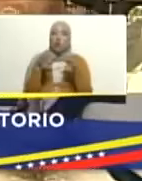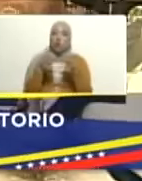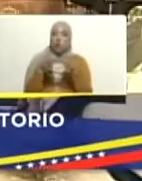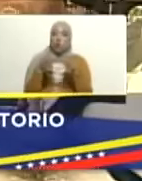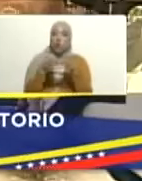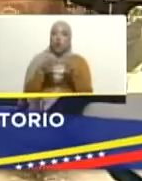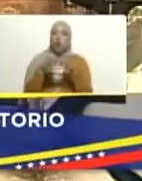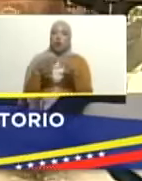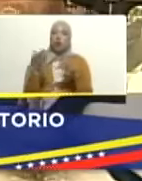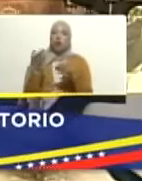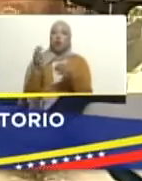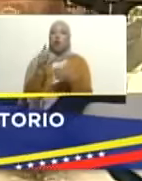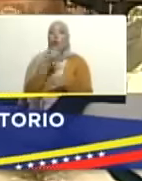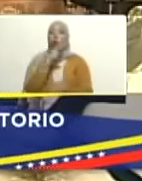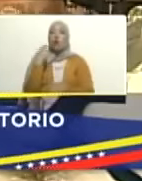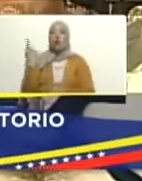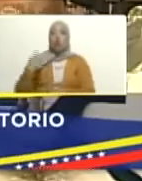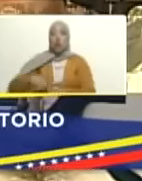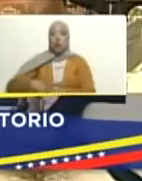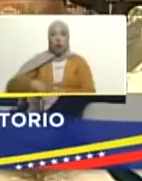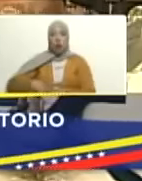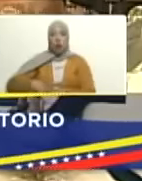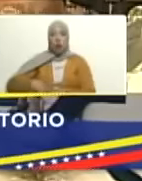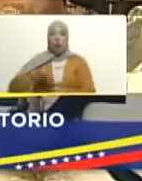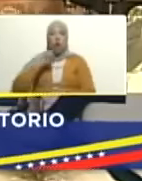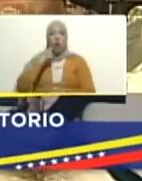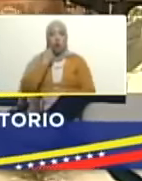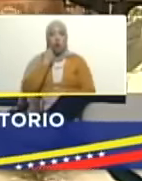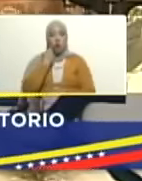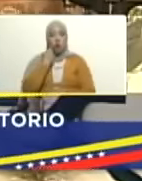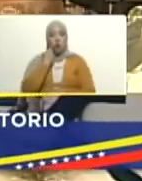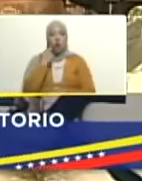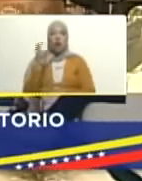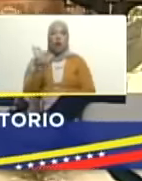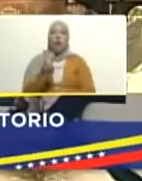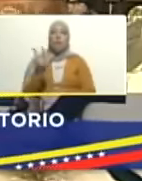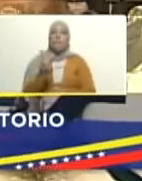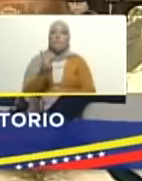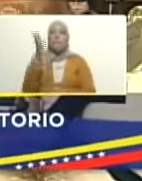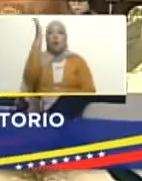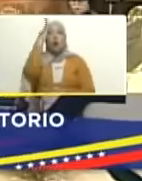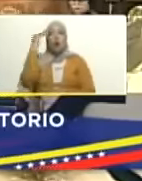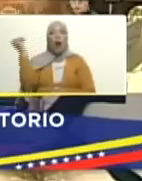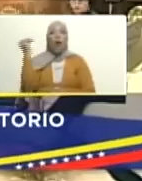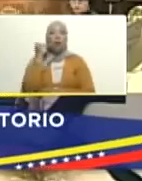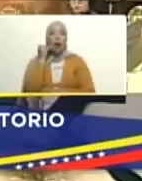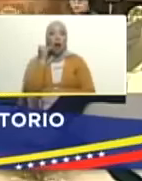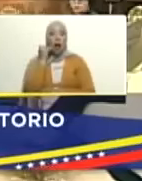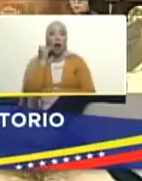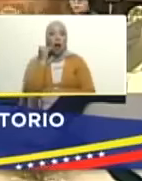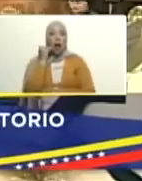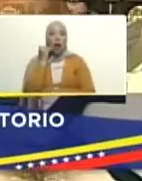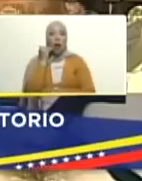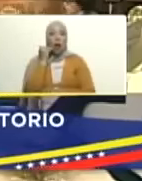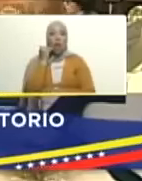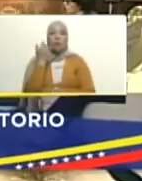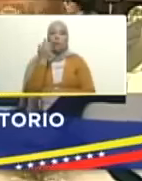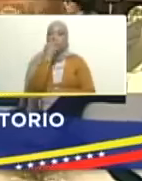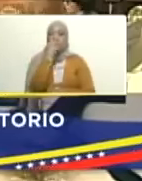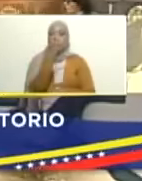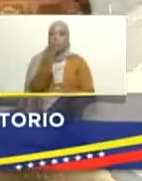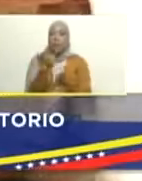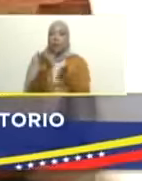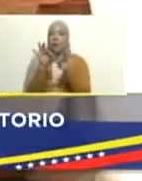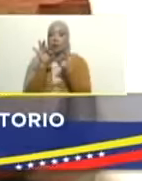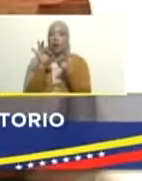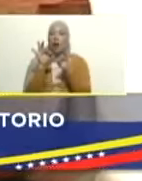de la Federación de Rusia, de los Países Bajos, de los invitados